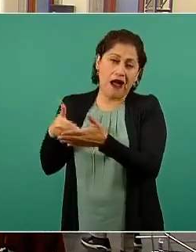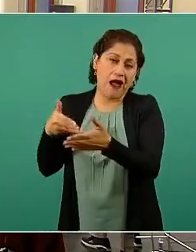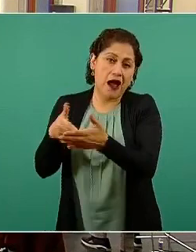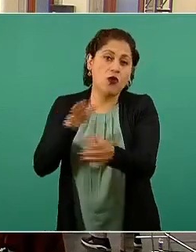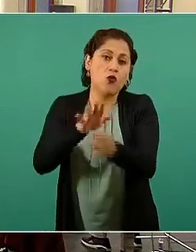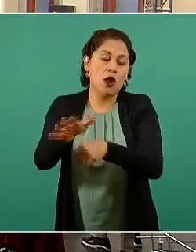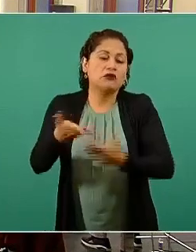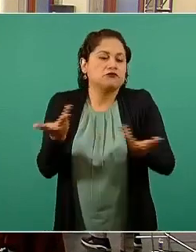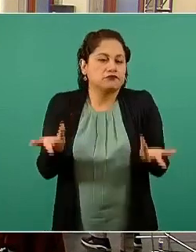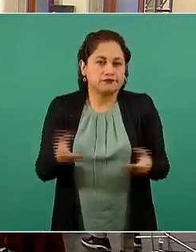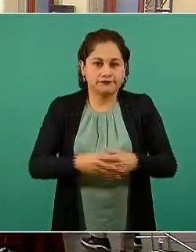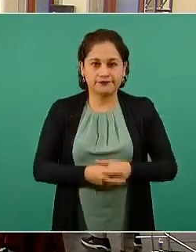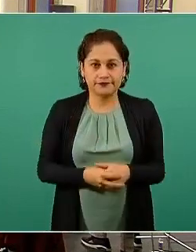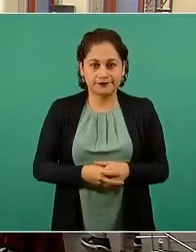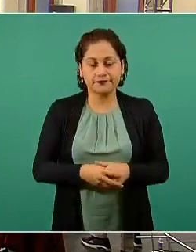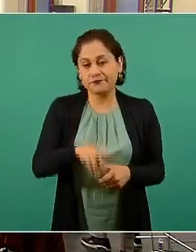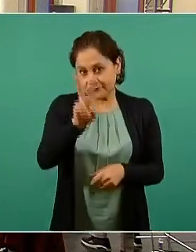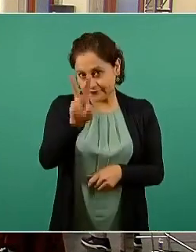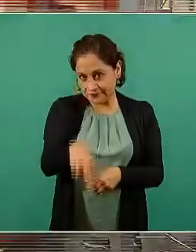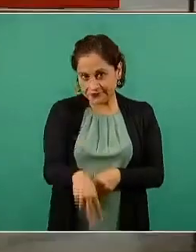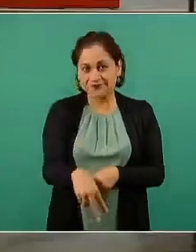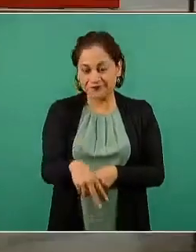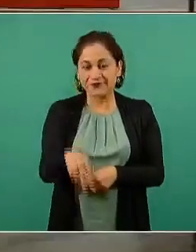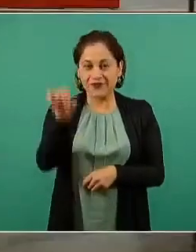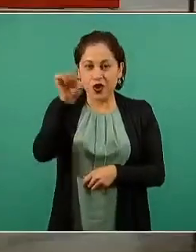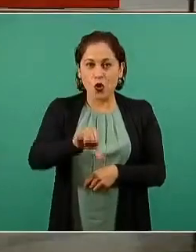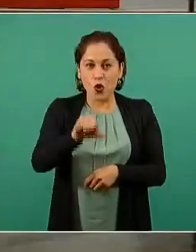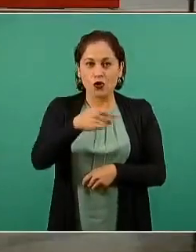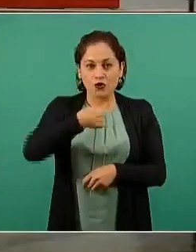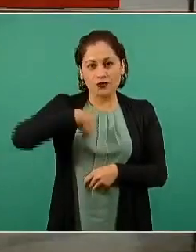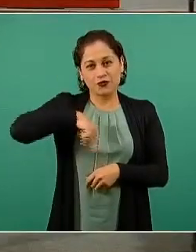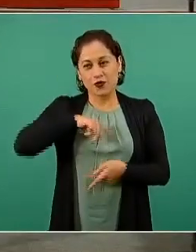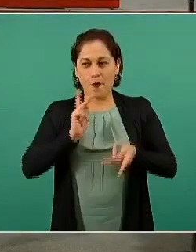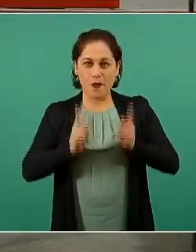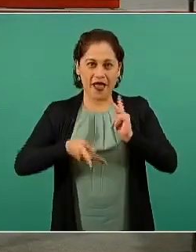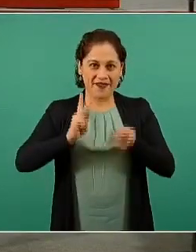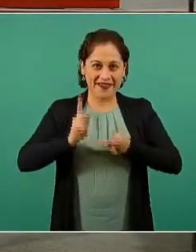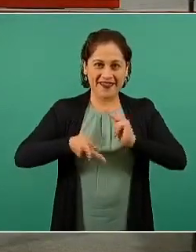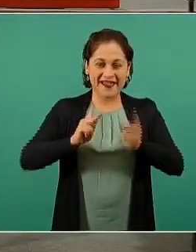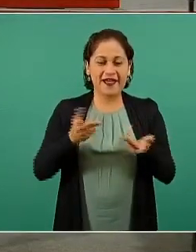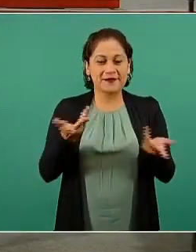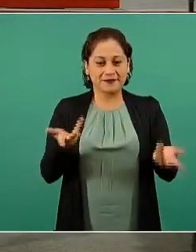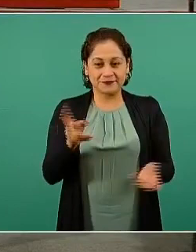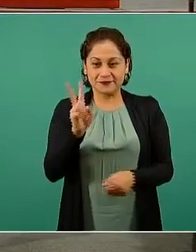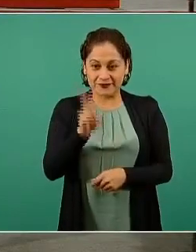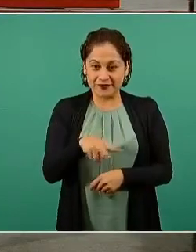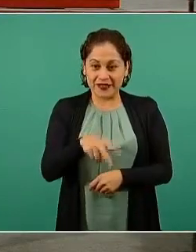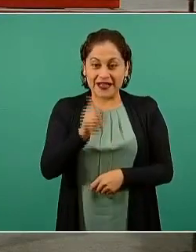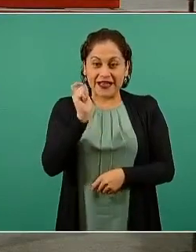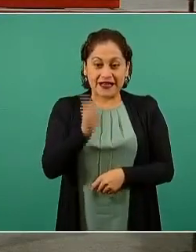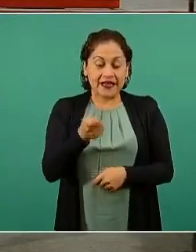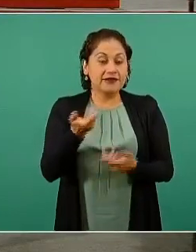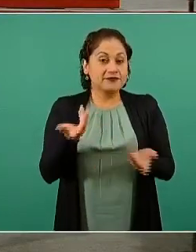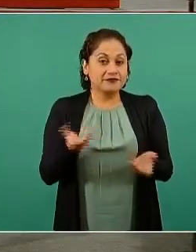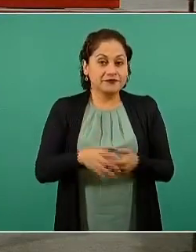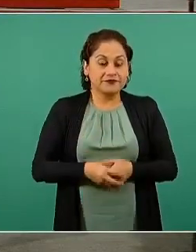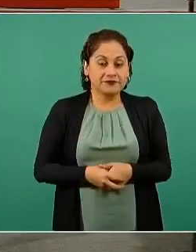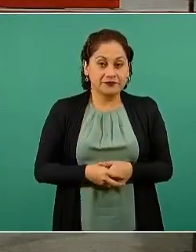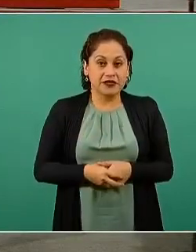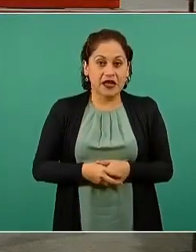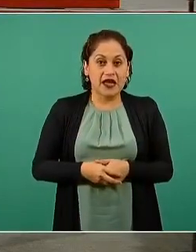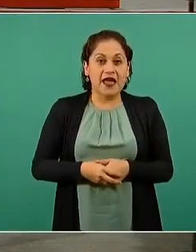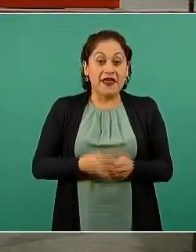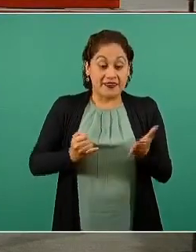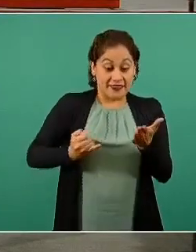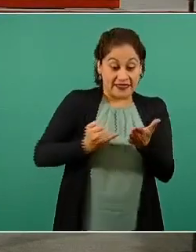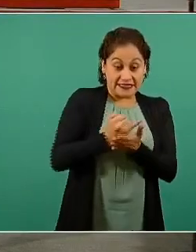Sí, la verdad que hoy lo comentábamos en función de lo que es una decisión, de lo que es una intención y de lo que